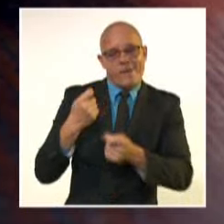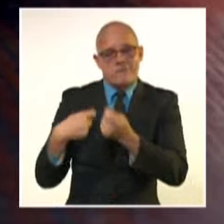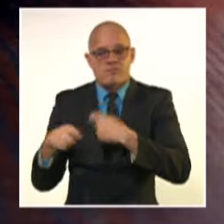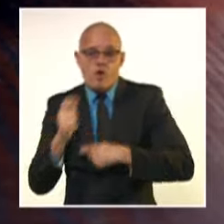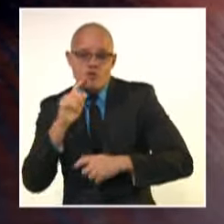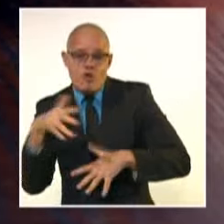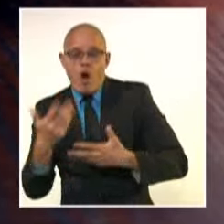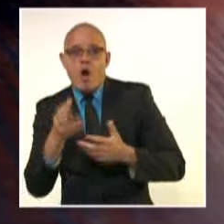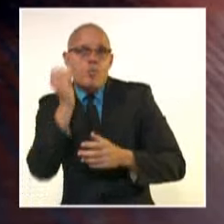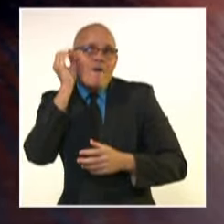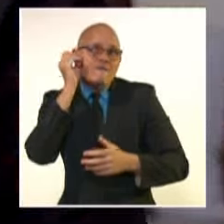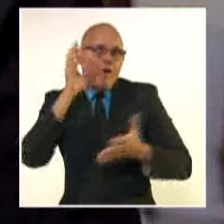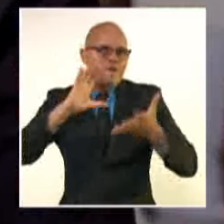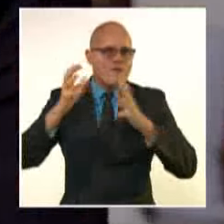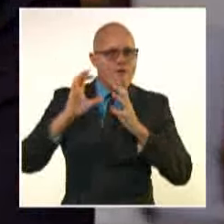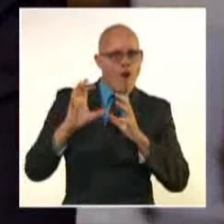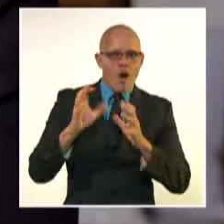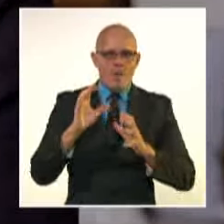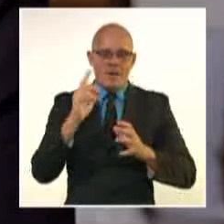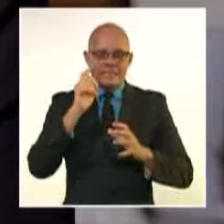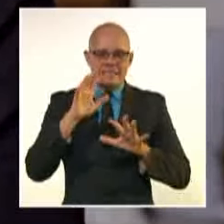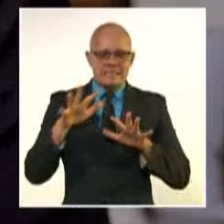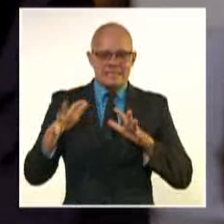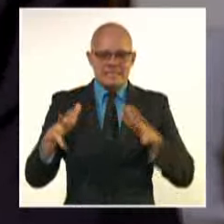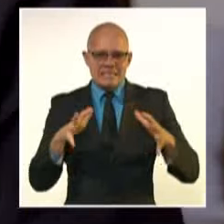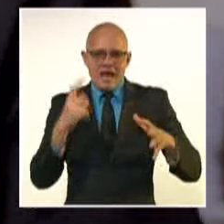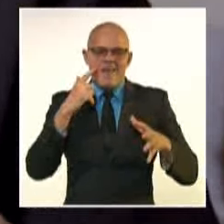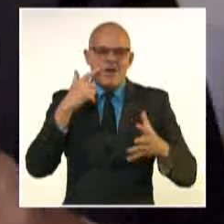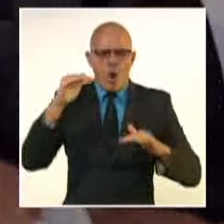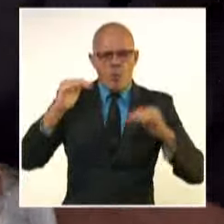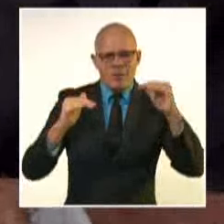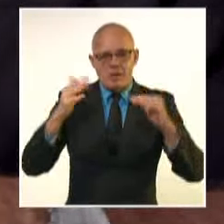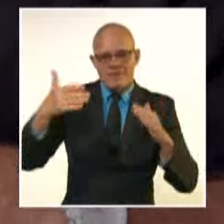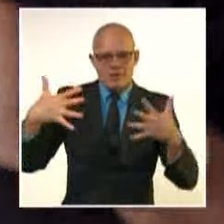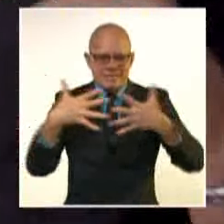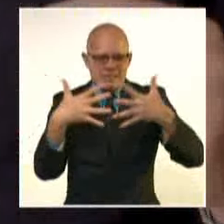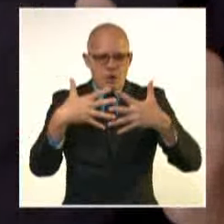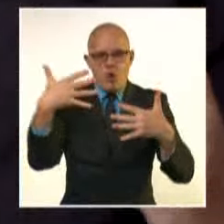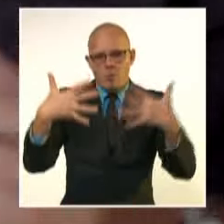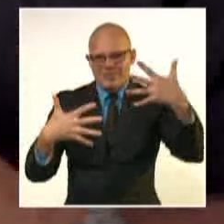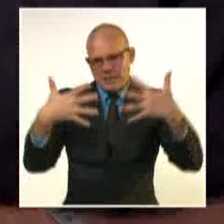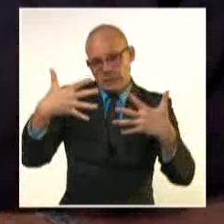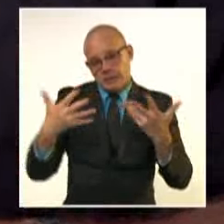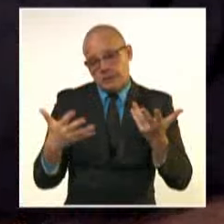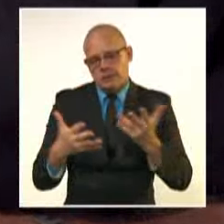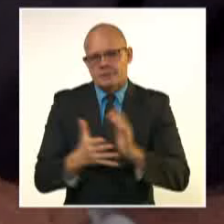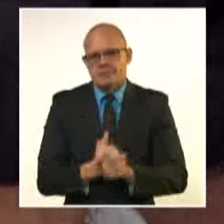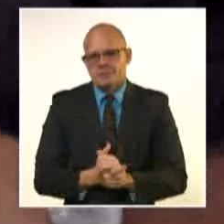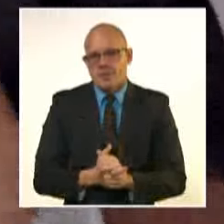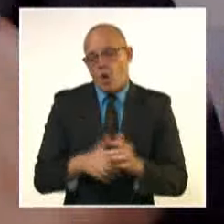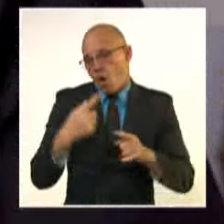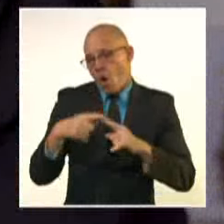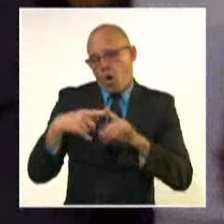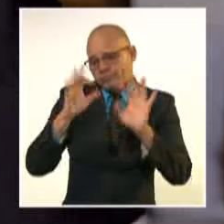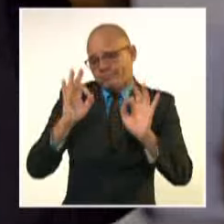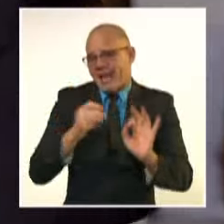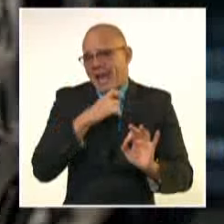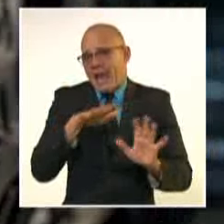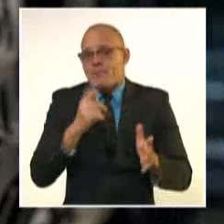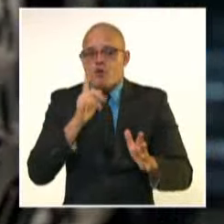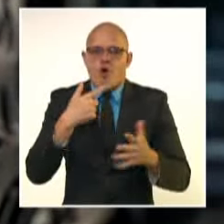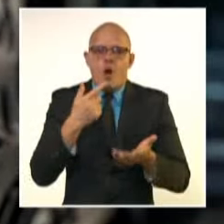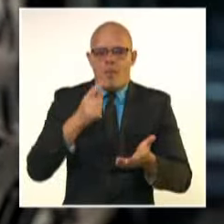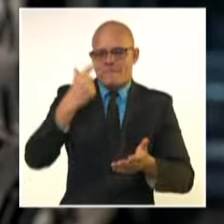creatividad por el otro y reflexión. Y habrá que buscar un balance entre esas dos tensiones y otras más específicas como por ejemplo el derecho de